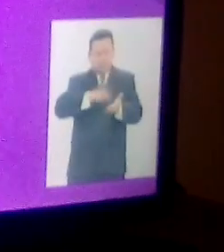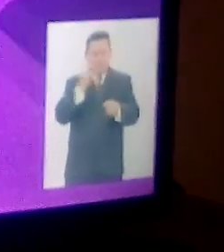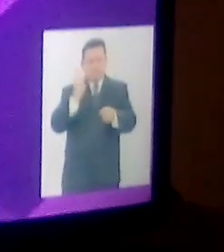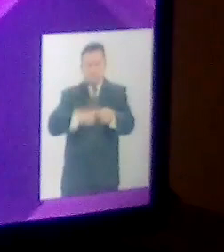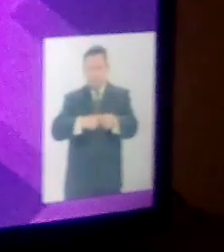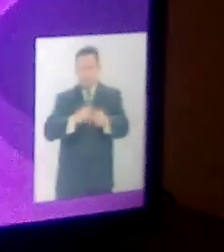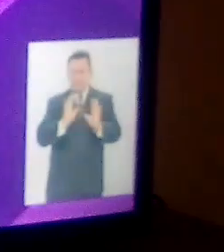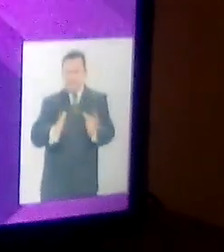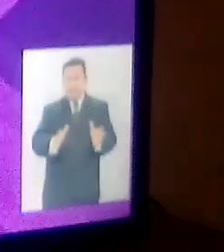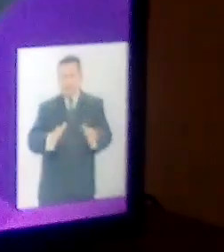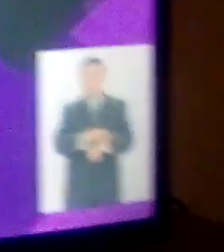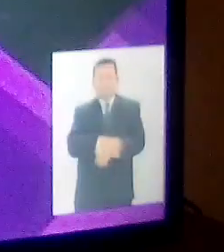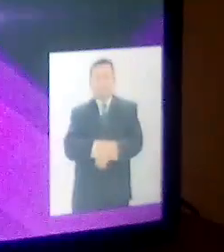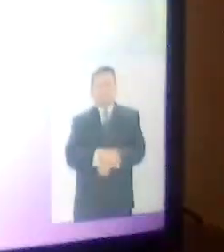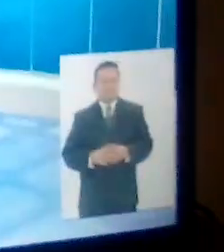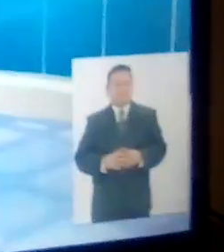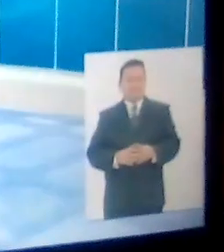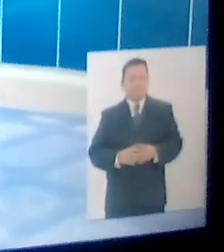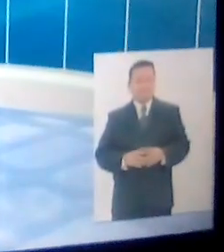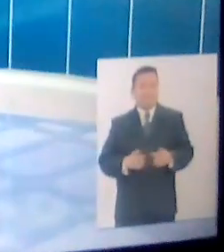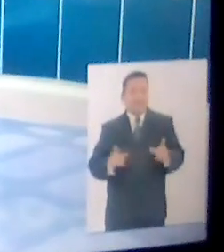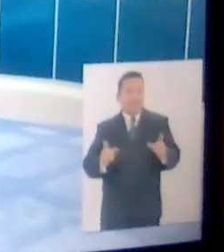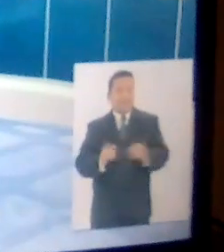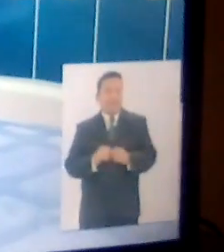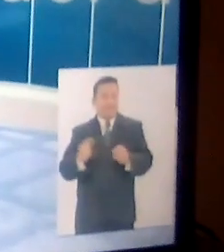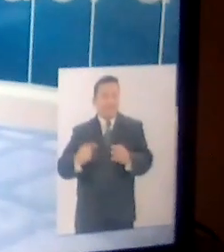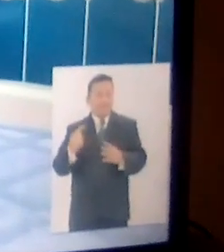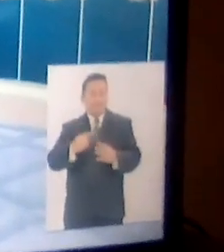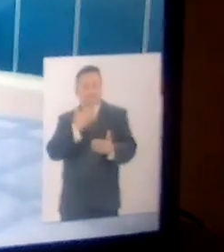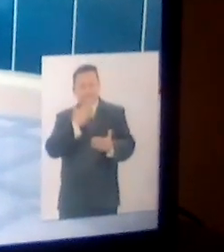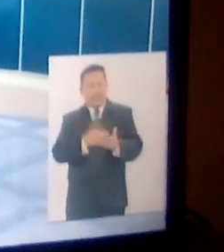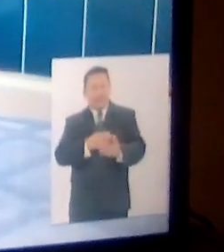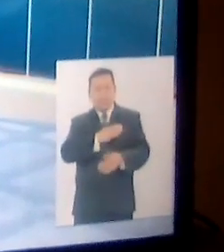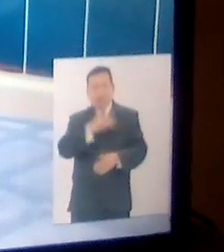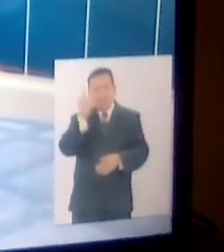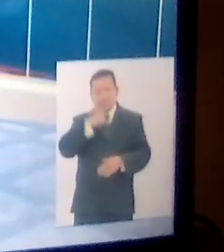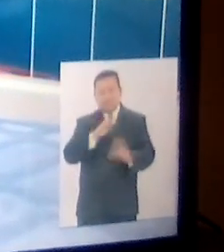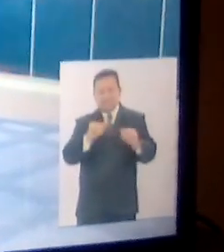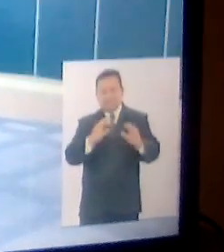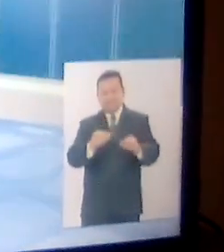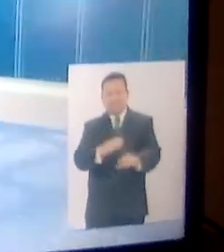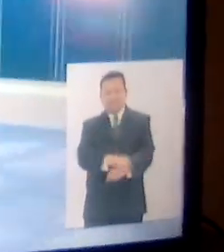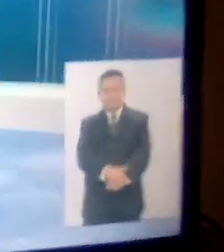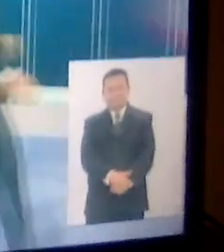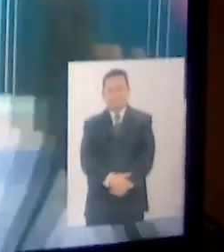Es todo lo que tenemos en Hechos Veracruz. Que descanse. Buenas noches.